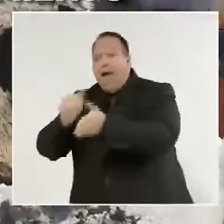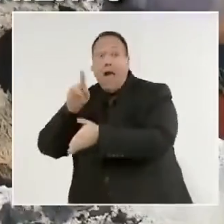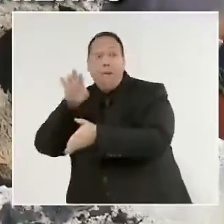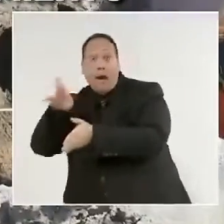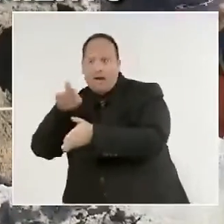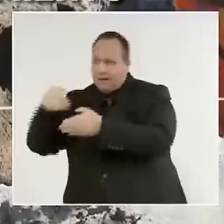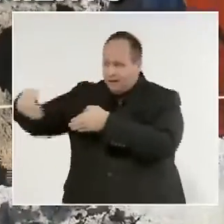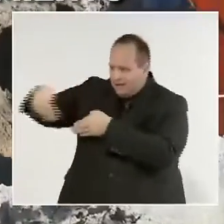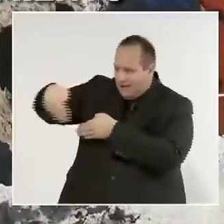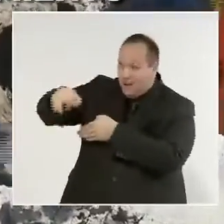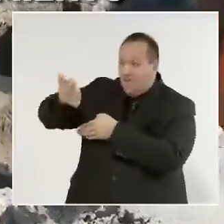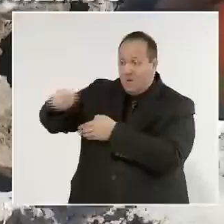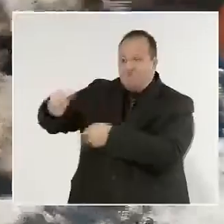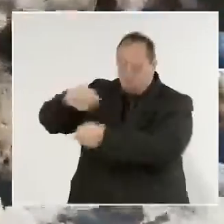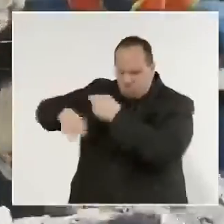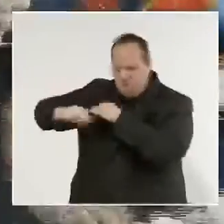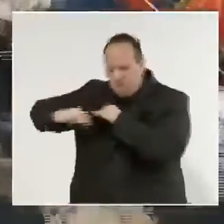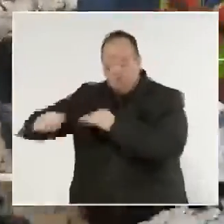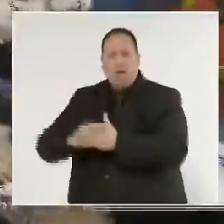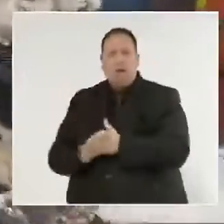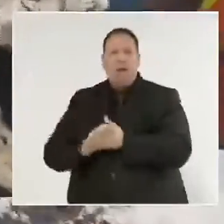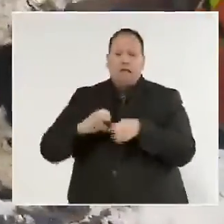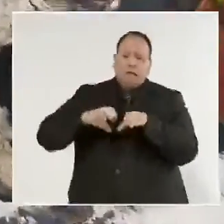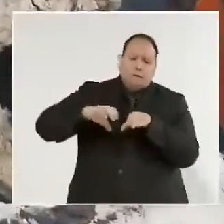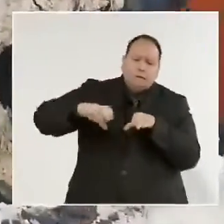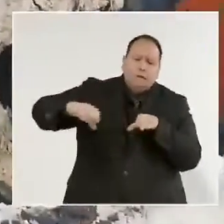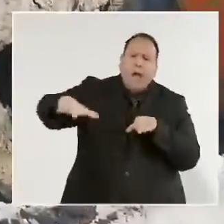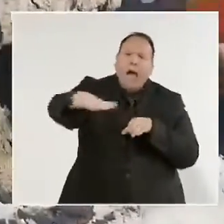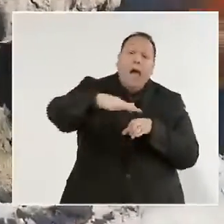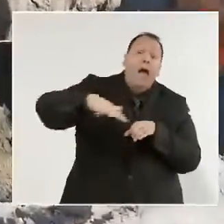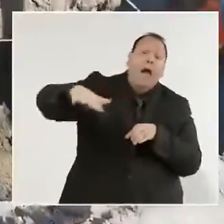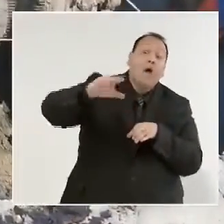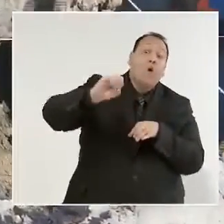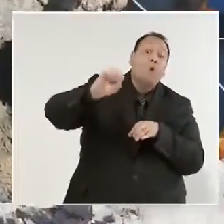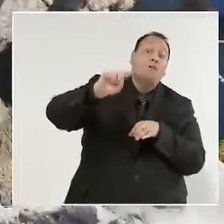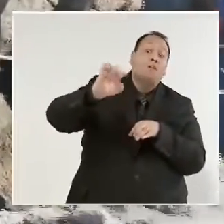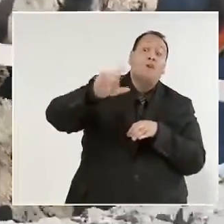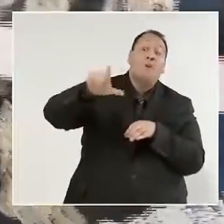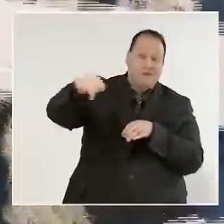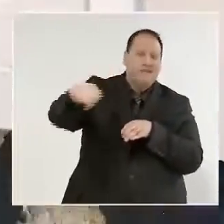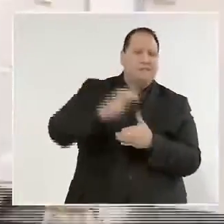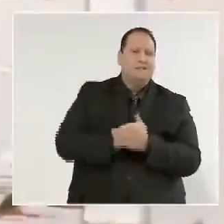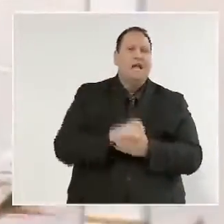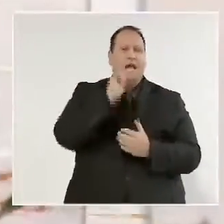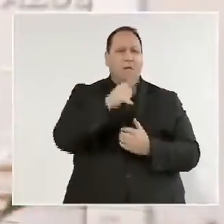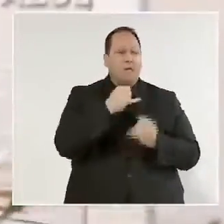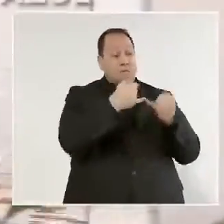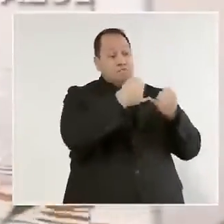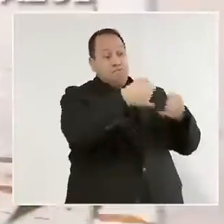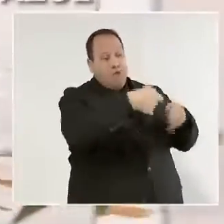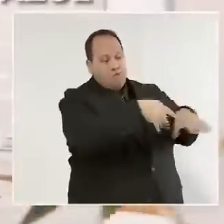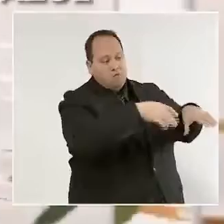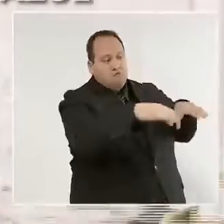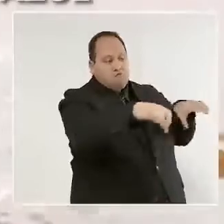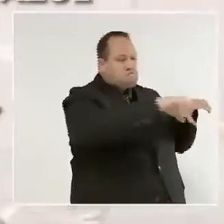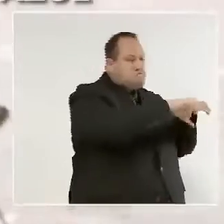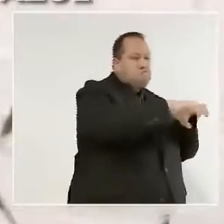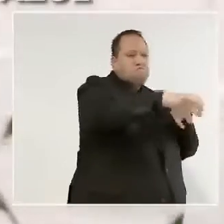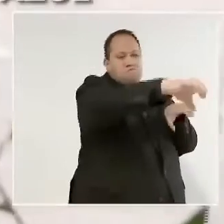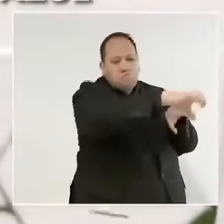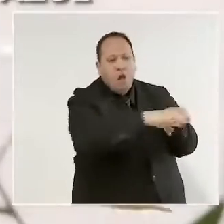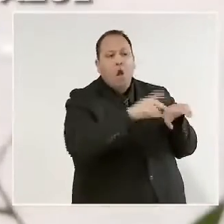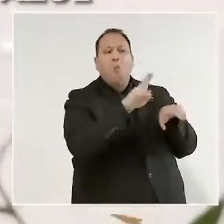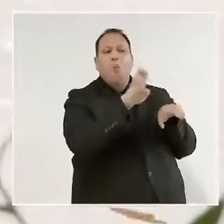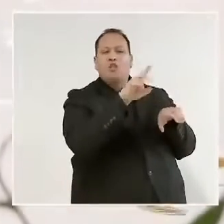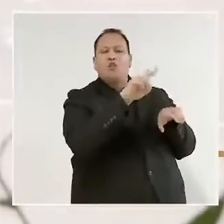fraccionamiento Puerto Azul. Reposición de crucero ámbar y reforma. Colocación de tubería en fraccionamiento Costa